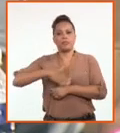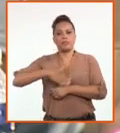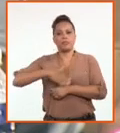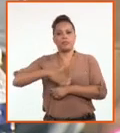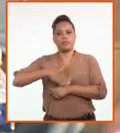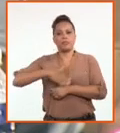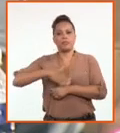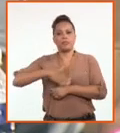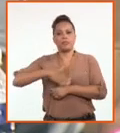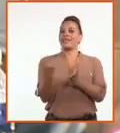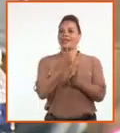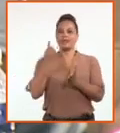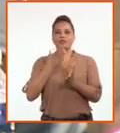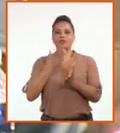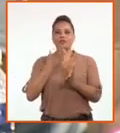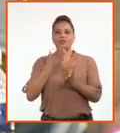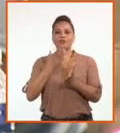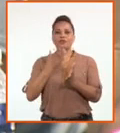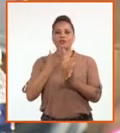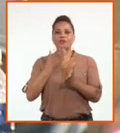de que hoy podamos seguir